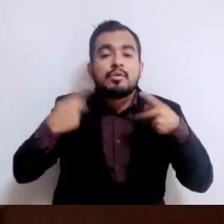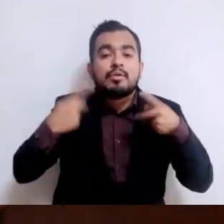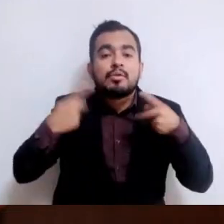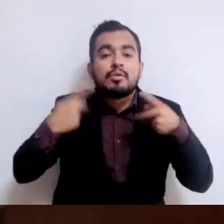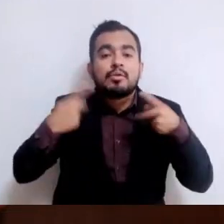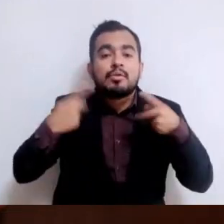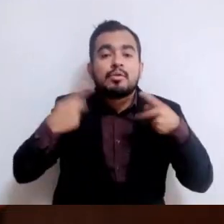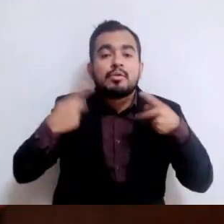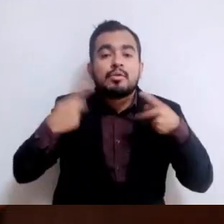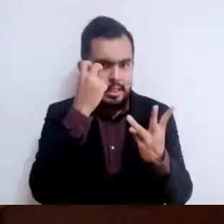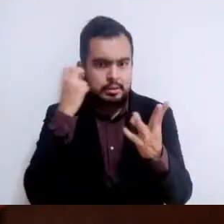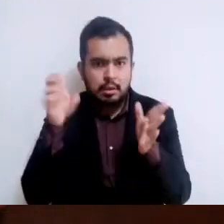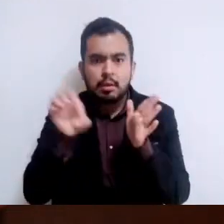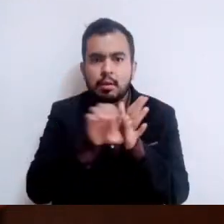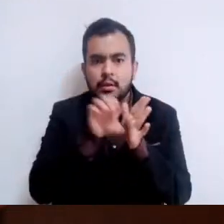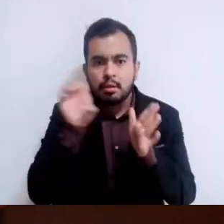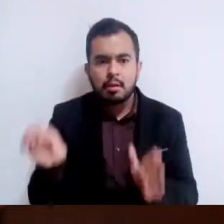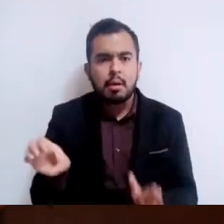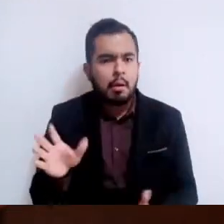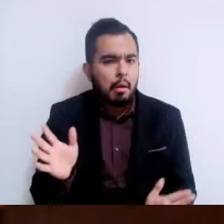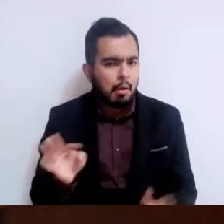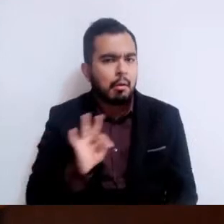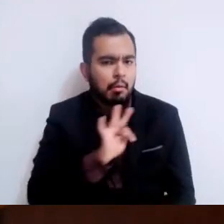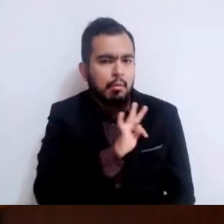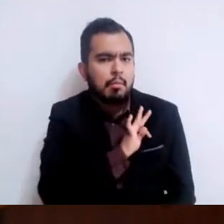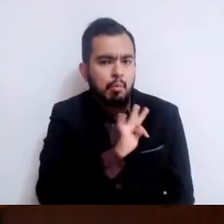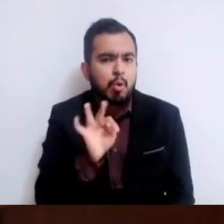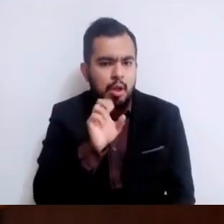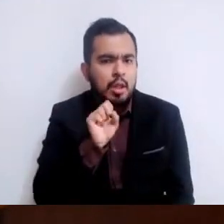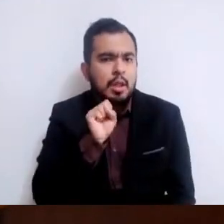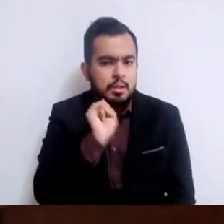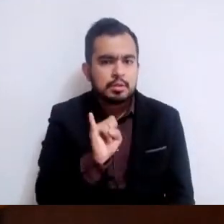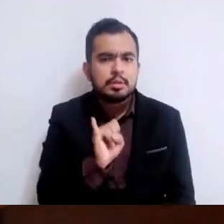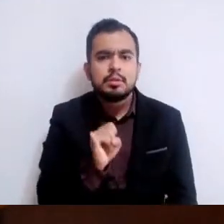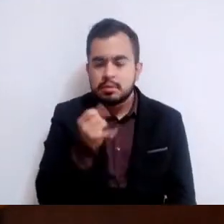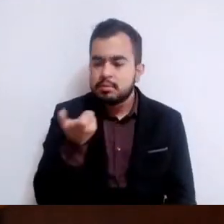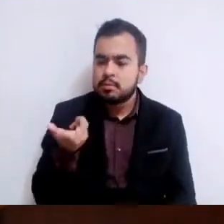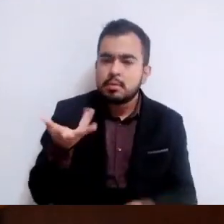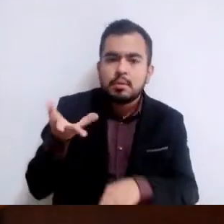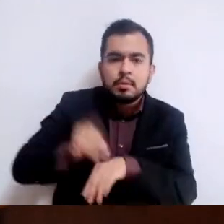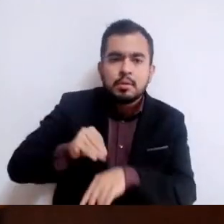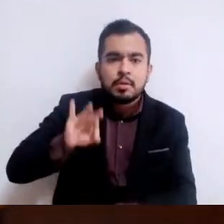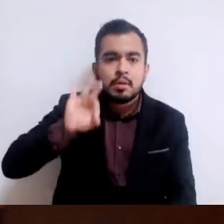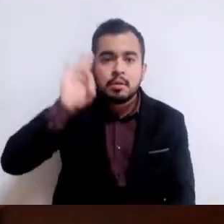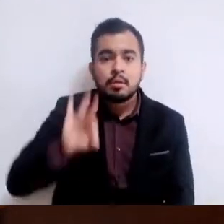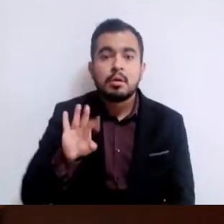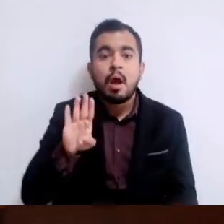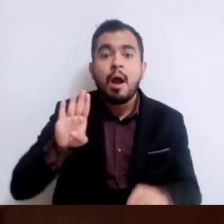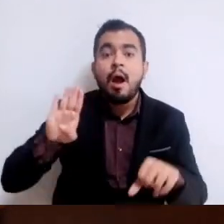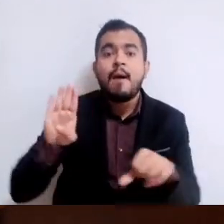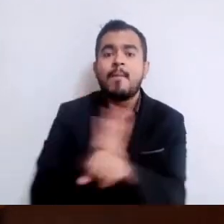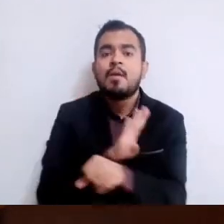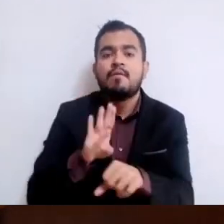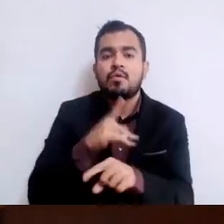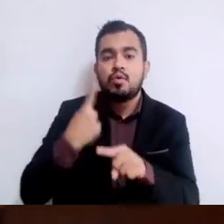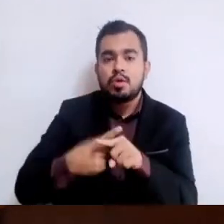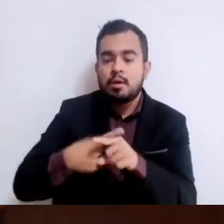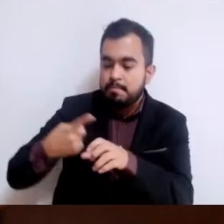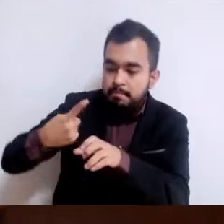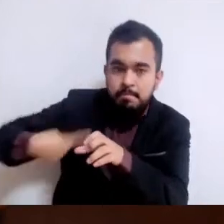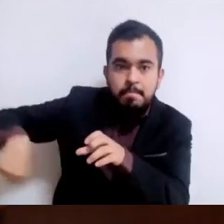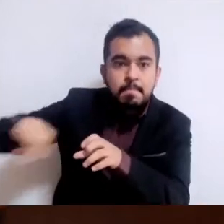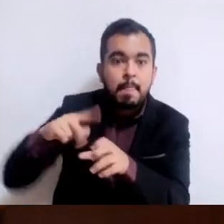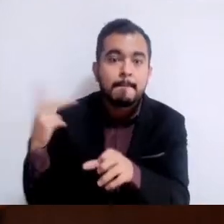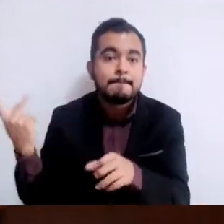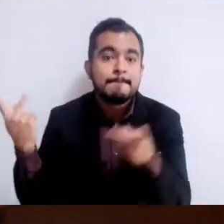demuestran que sí es viable instaurar este tipo de prerrogativas en beneficio de quienes más lo necesitan. La